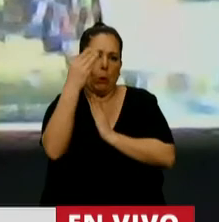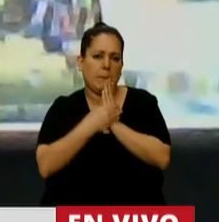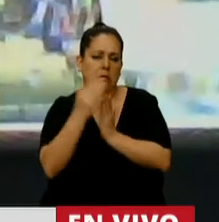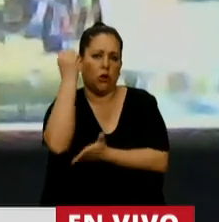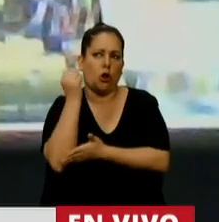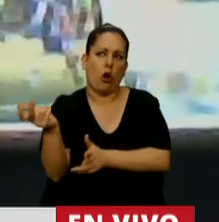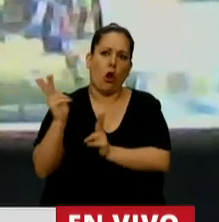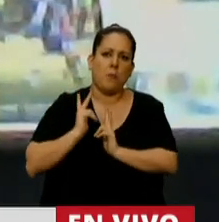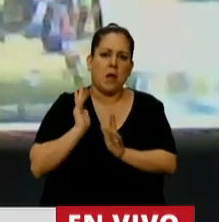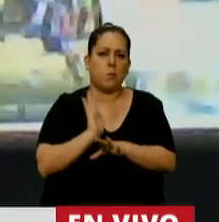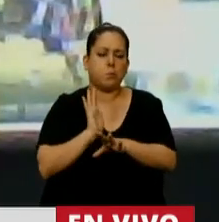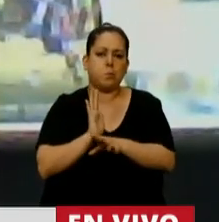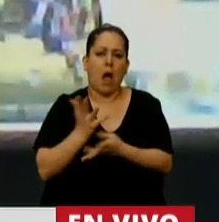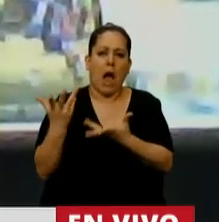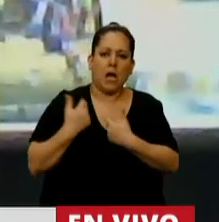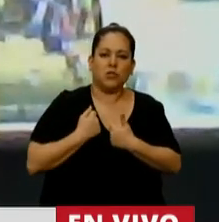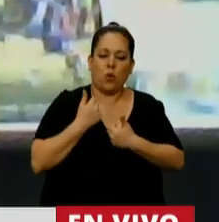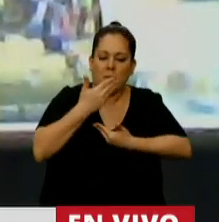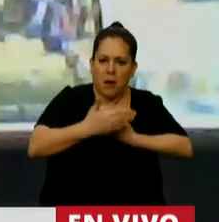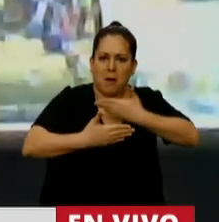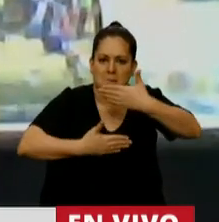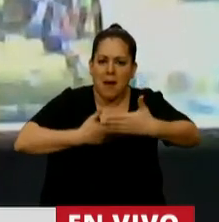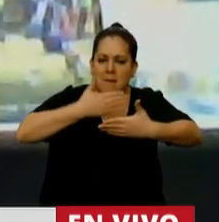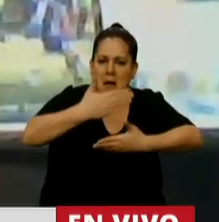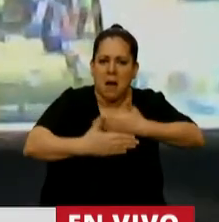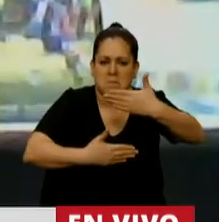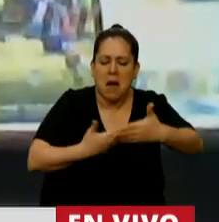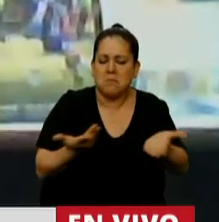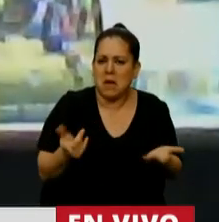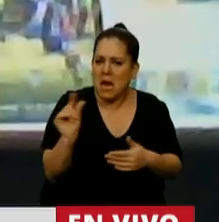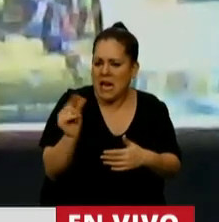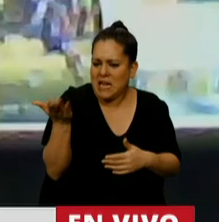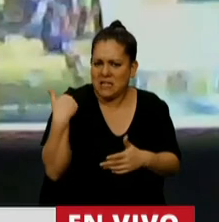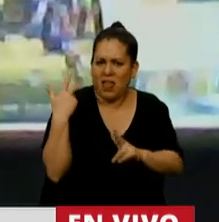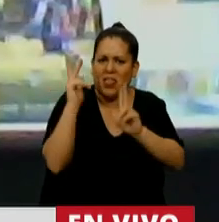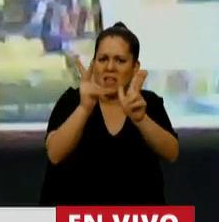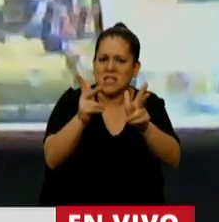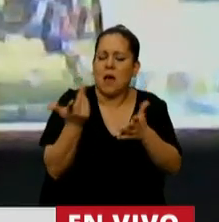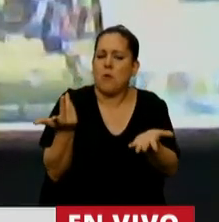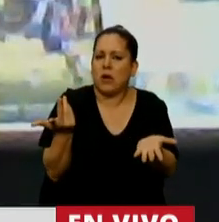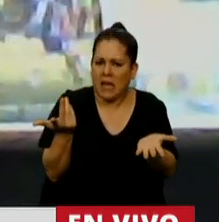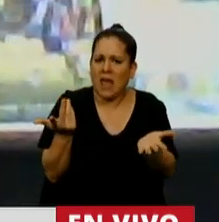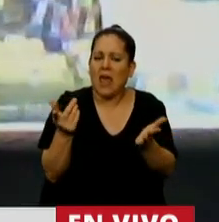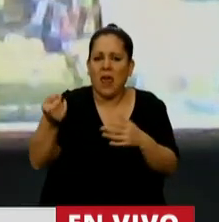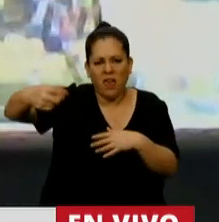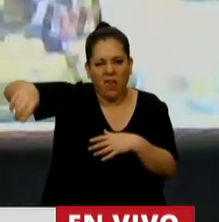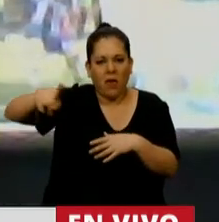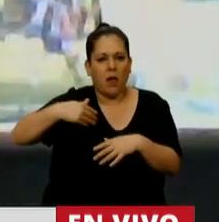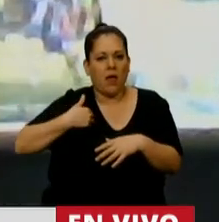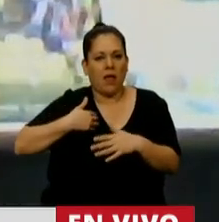nos va a llevar a la otra orilla. Y recién hablábamos de que cierta literatura les